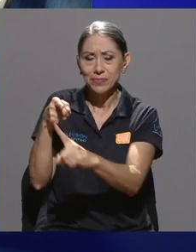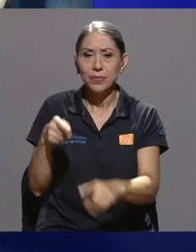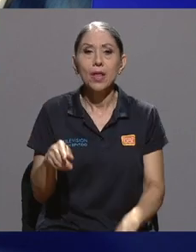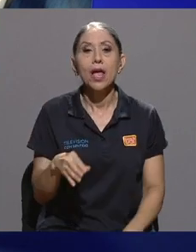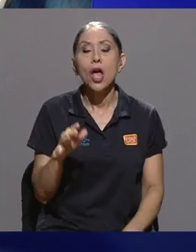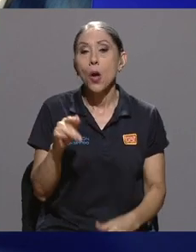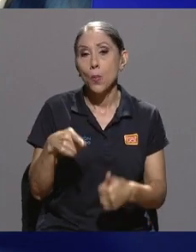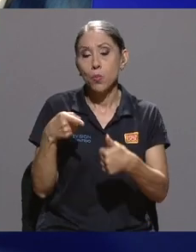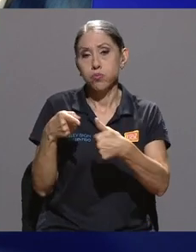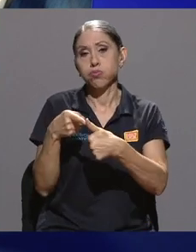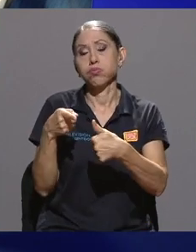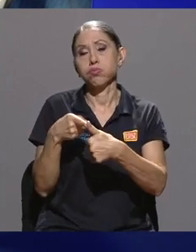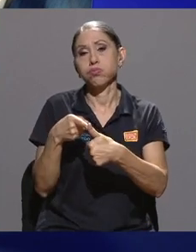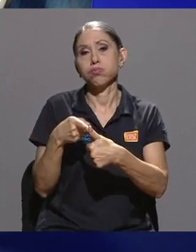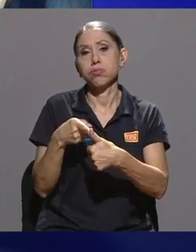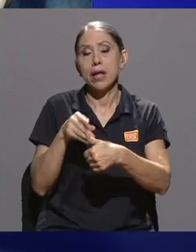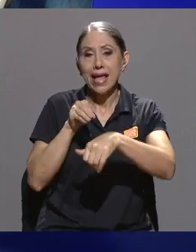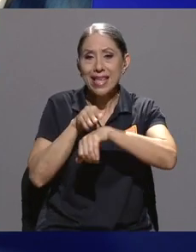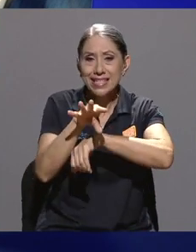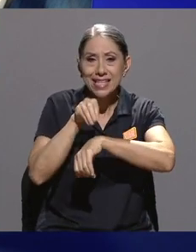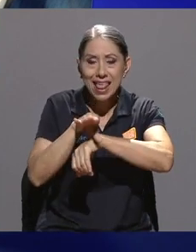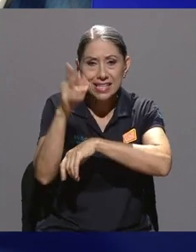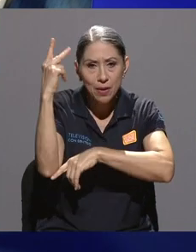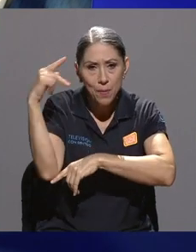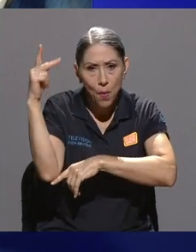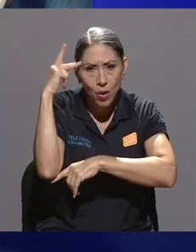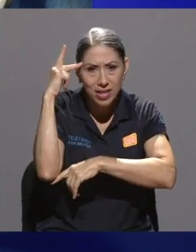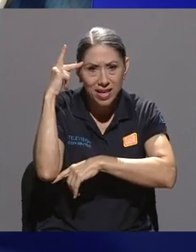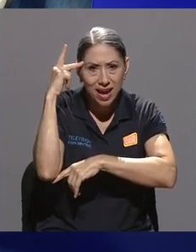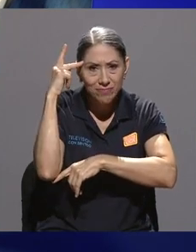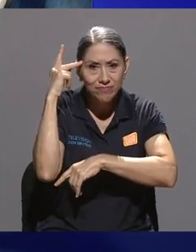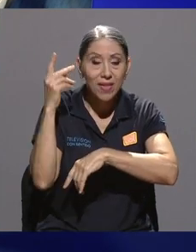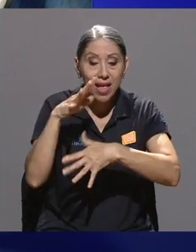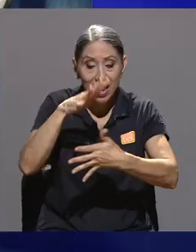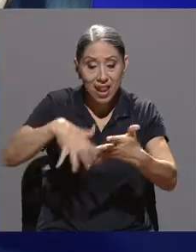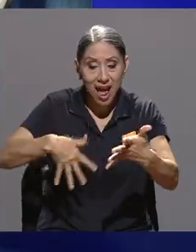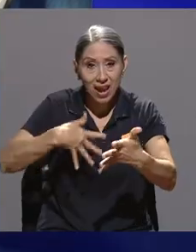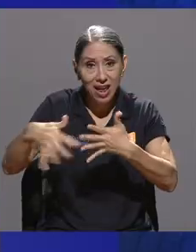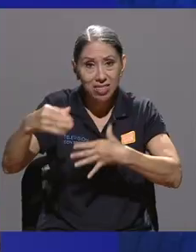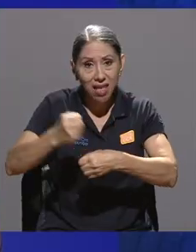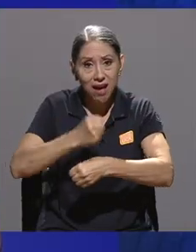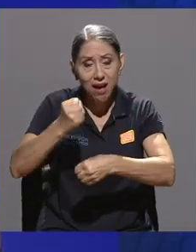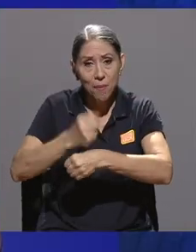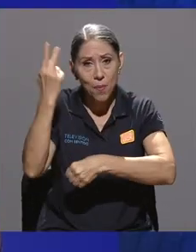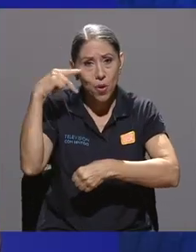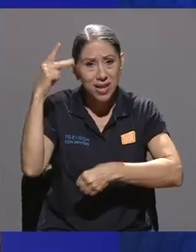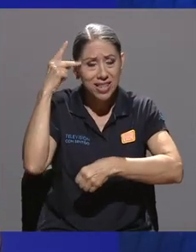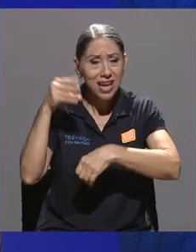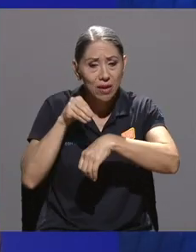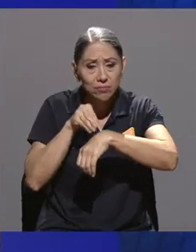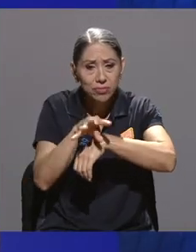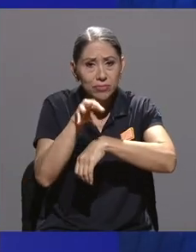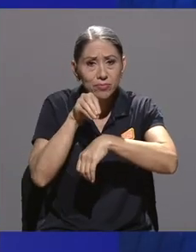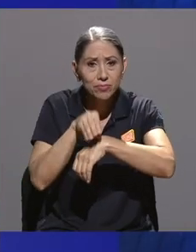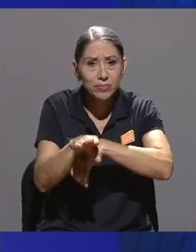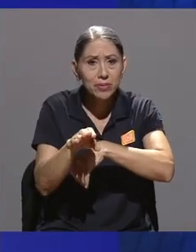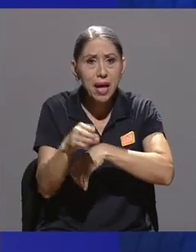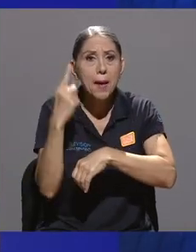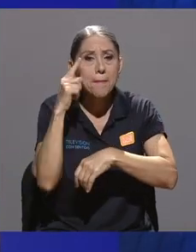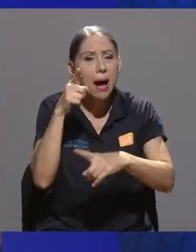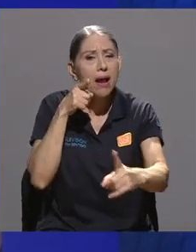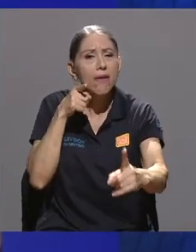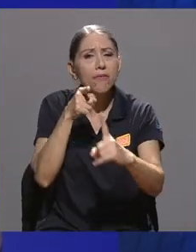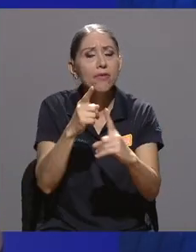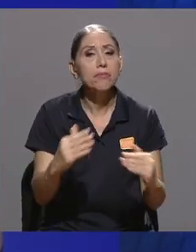como decía Steph, está el eje, digamos, de la incidencia política, de la incidencia de la agenda política, que tiene que ver más con la paridad de